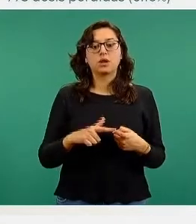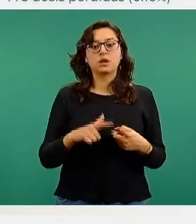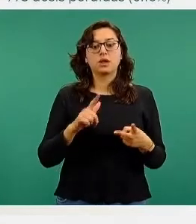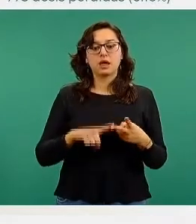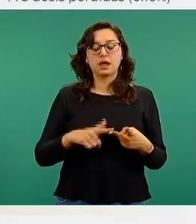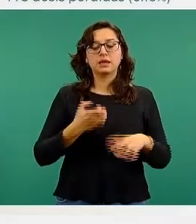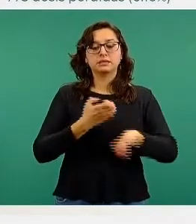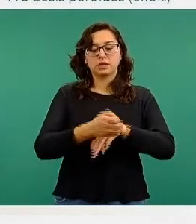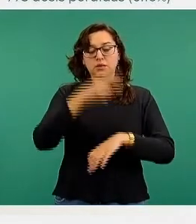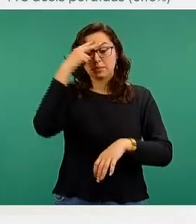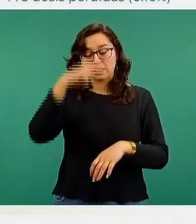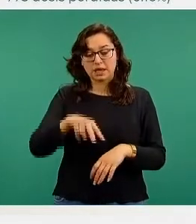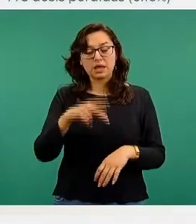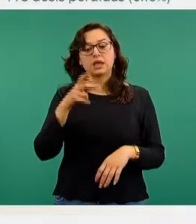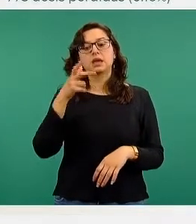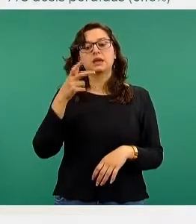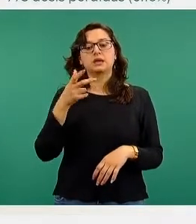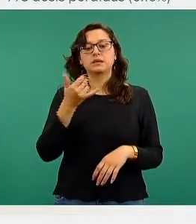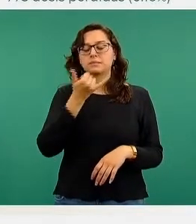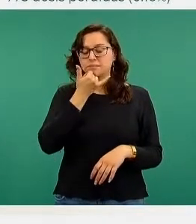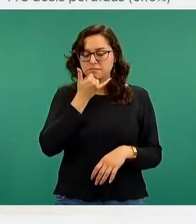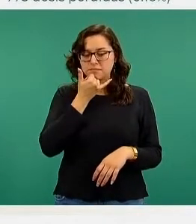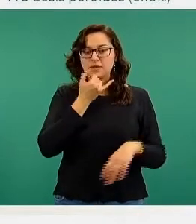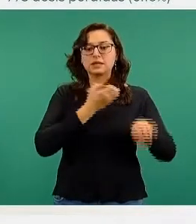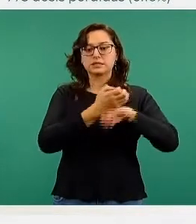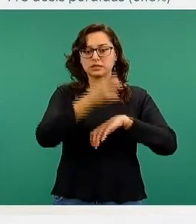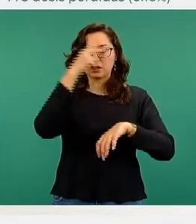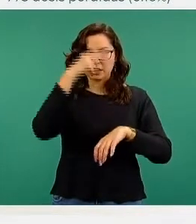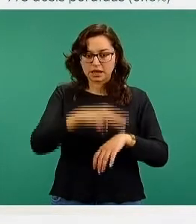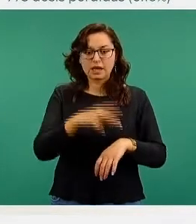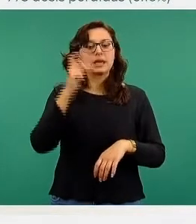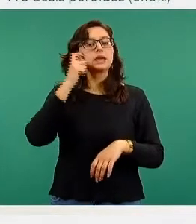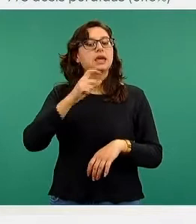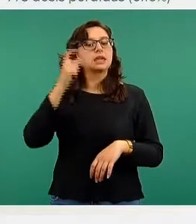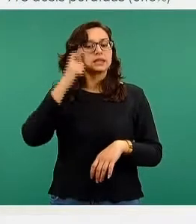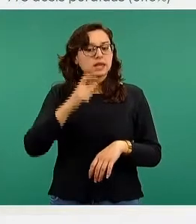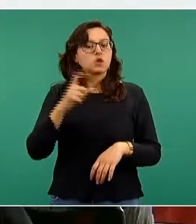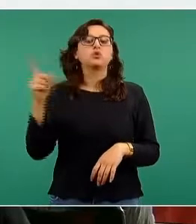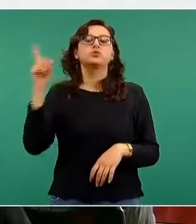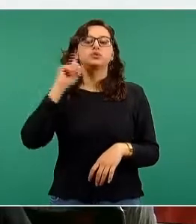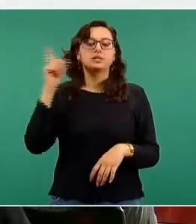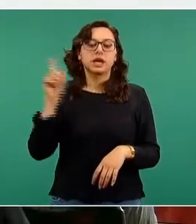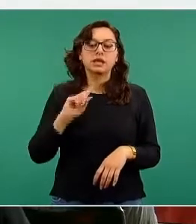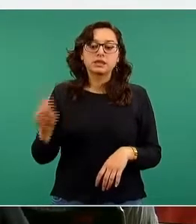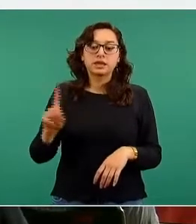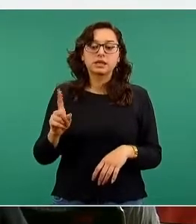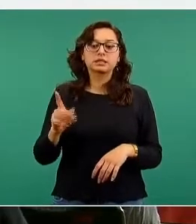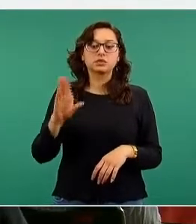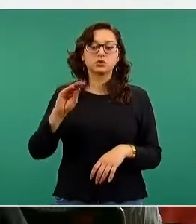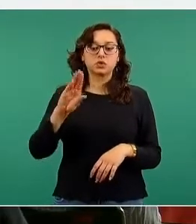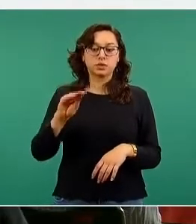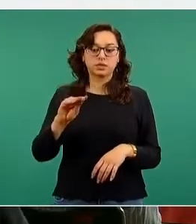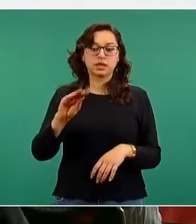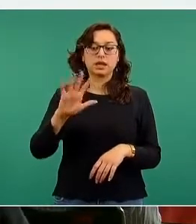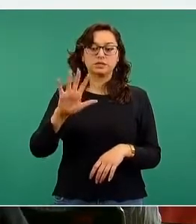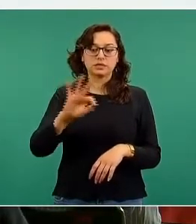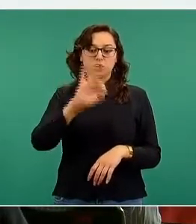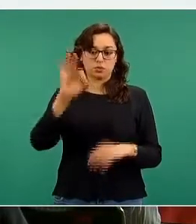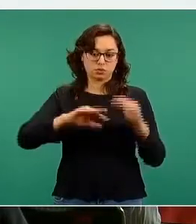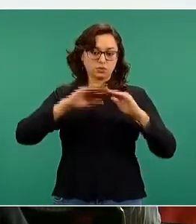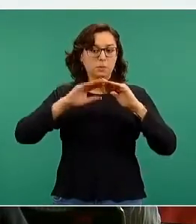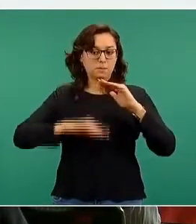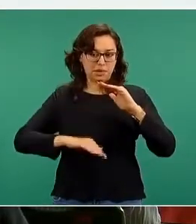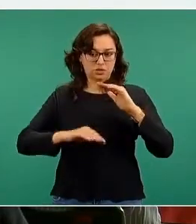México y Guerrero, Guanajuato no, Estado de México, Guerrero y Zacatecas están por debajo del